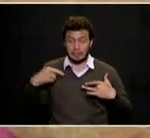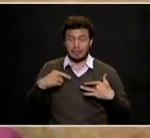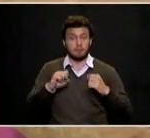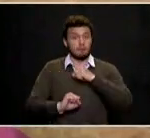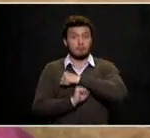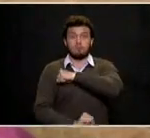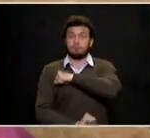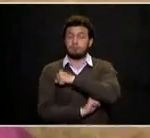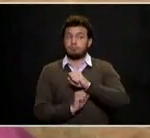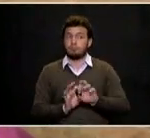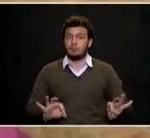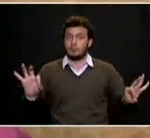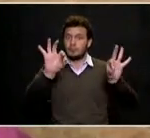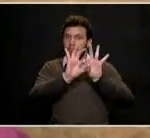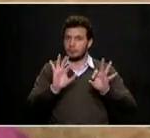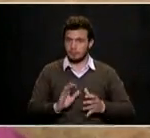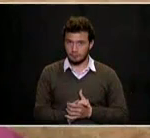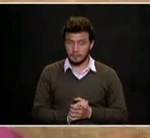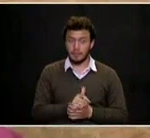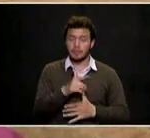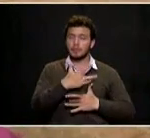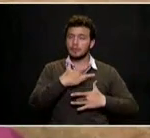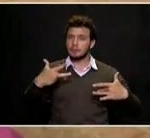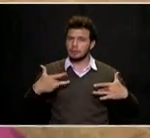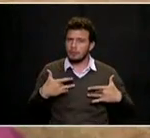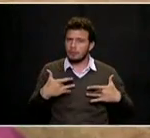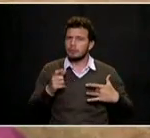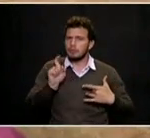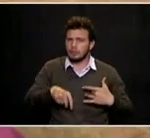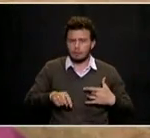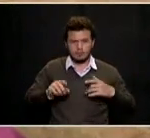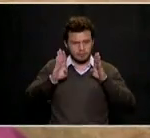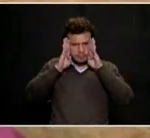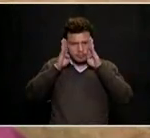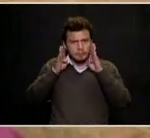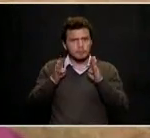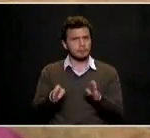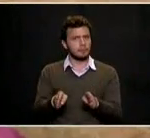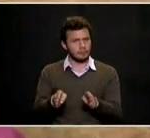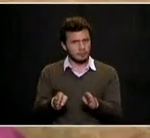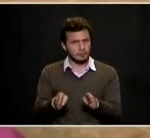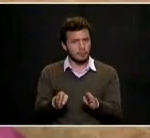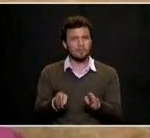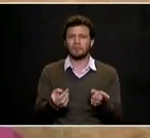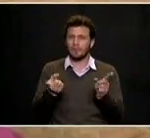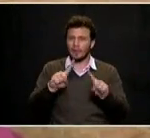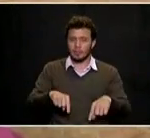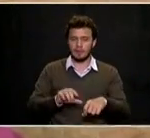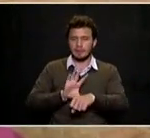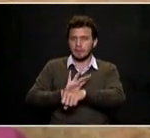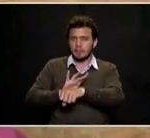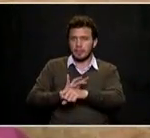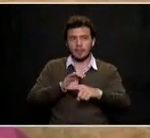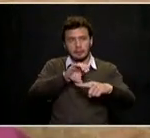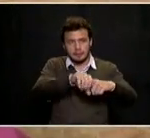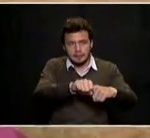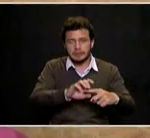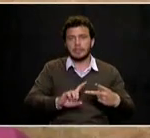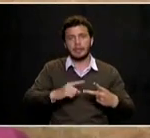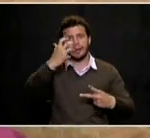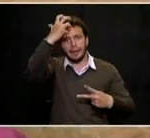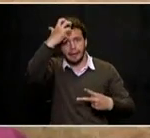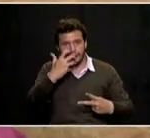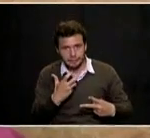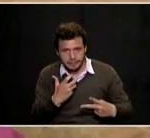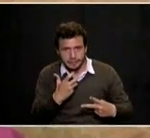tema de las urgencias siga siendo algo que no se atiende debidamente igualmente las citas médicas los exámenes diagnósticos que son